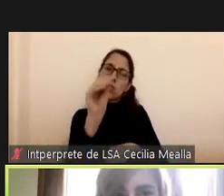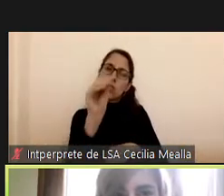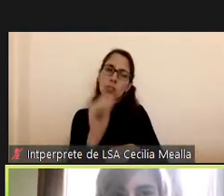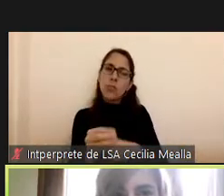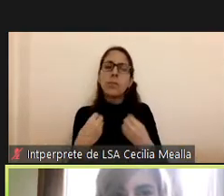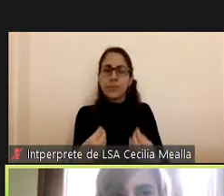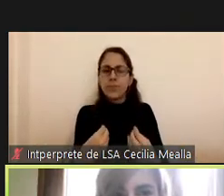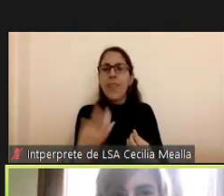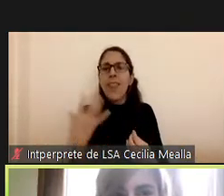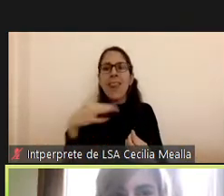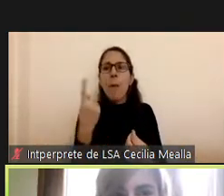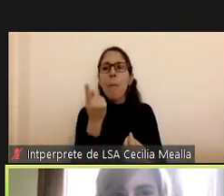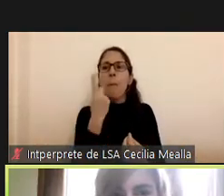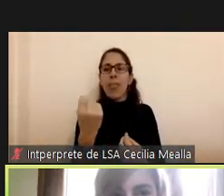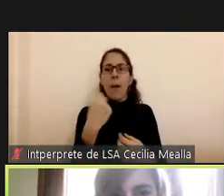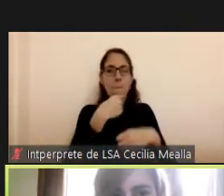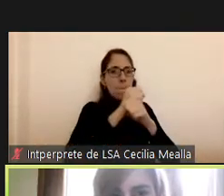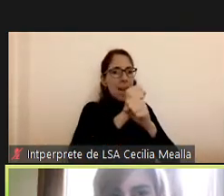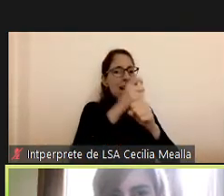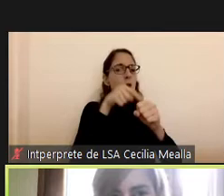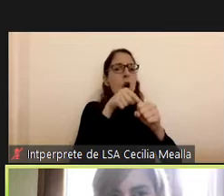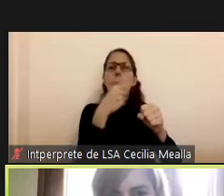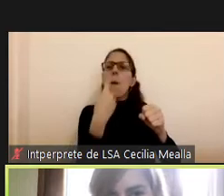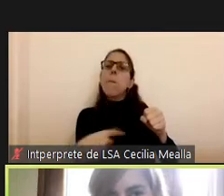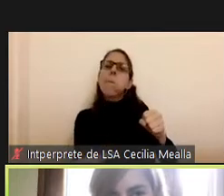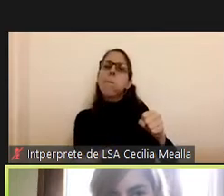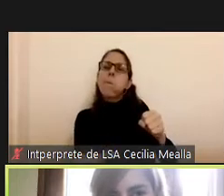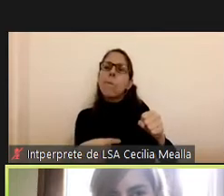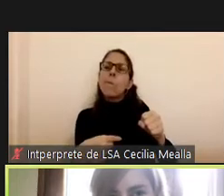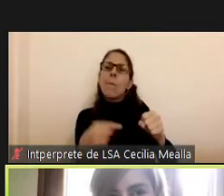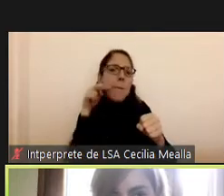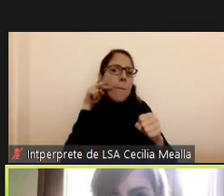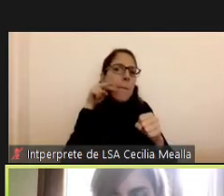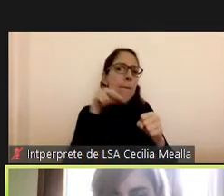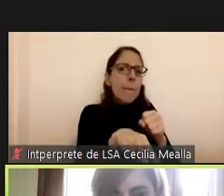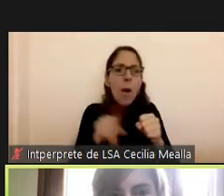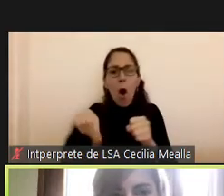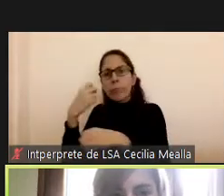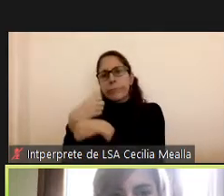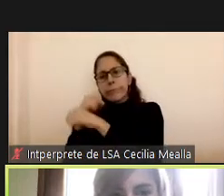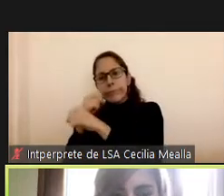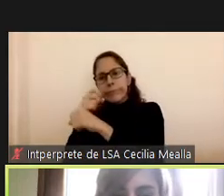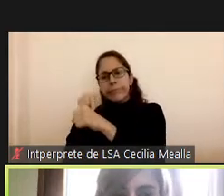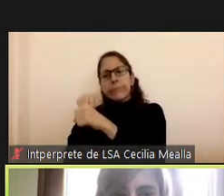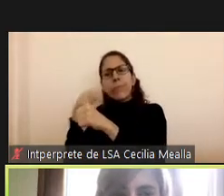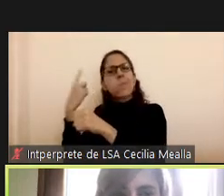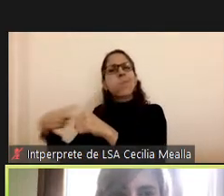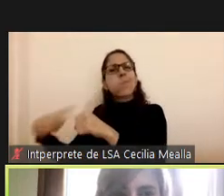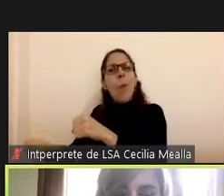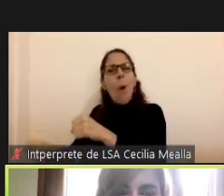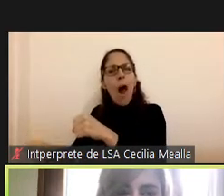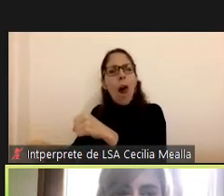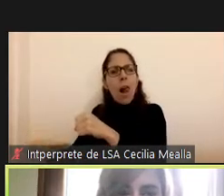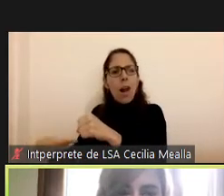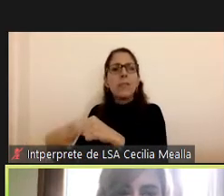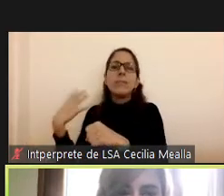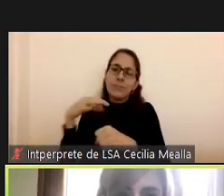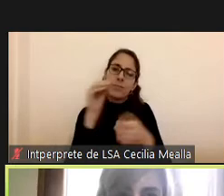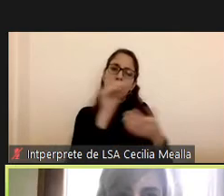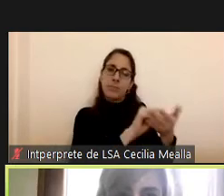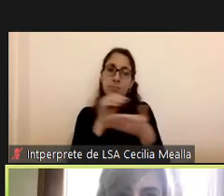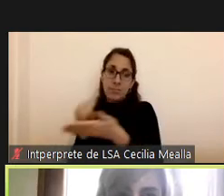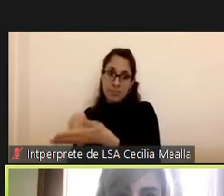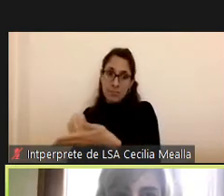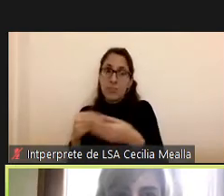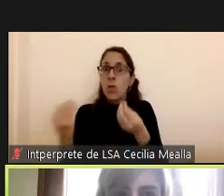de microscopio de donde fueron obtenidas estas imágenes, entonces de acuerdo a las